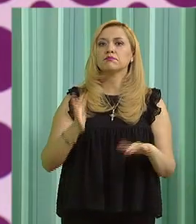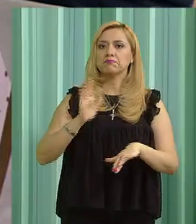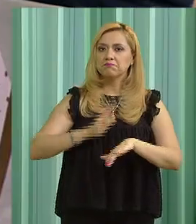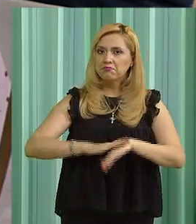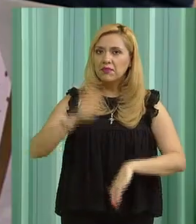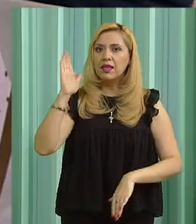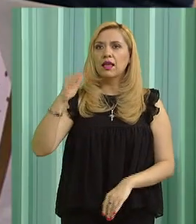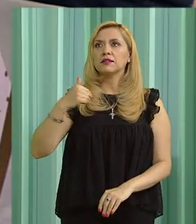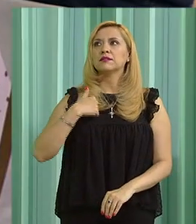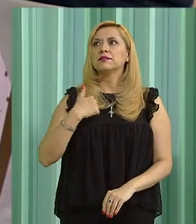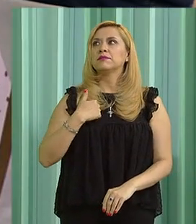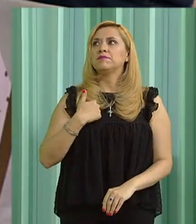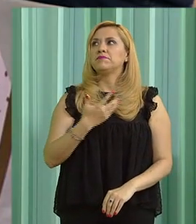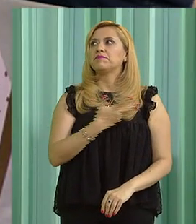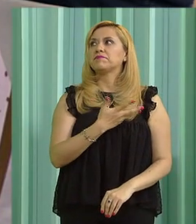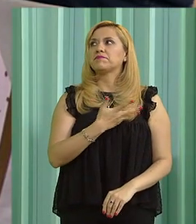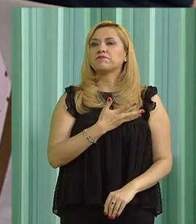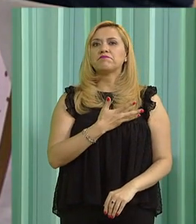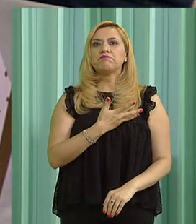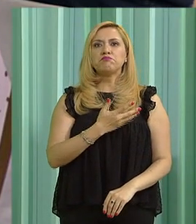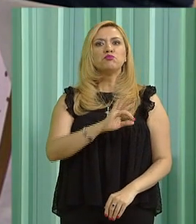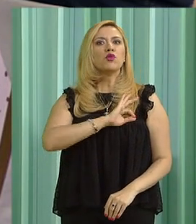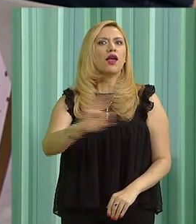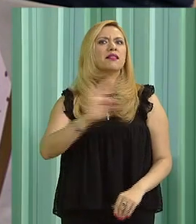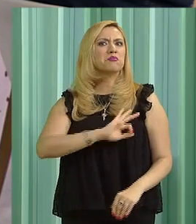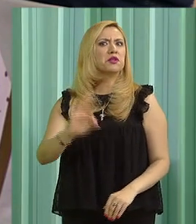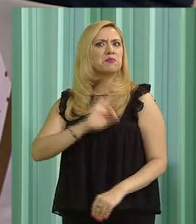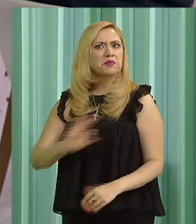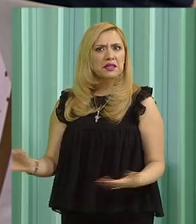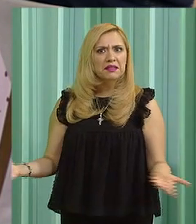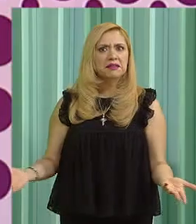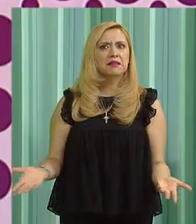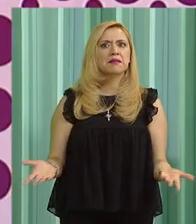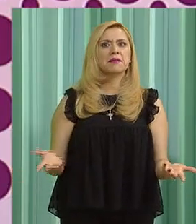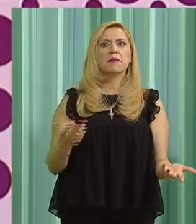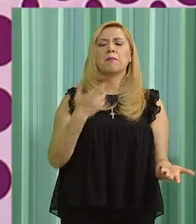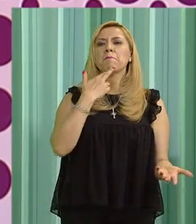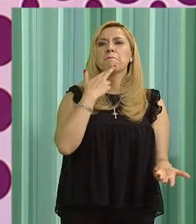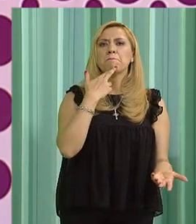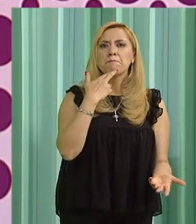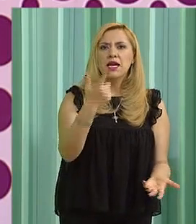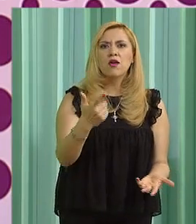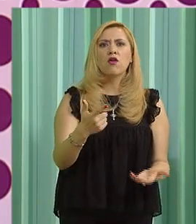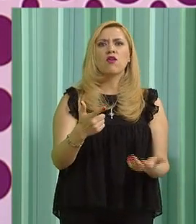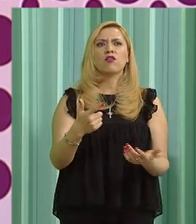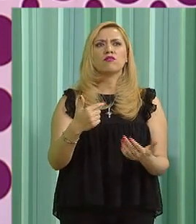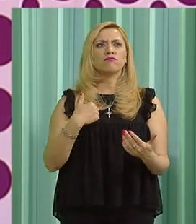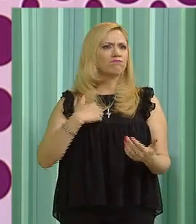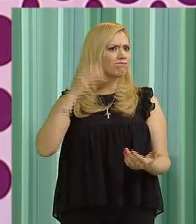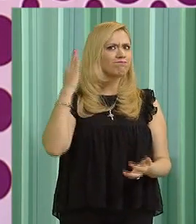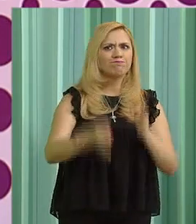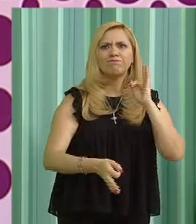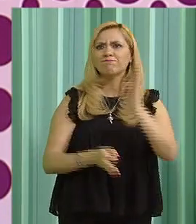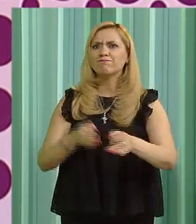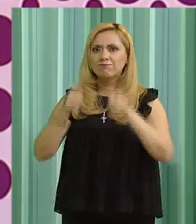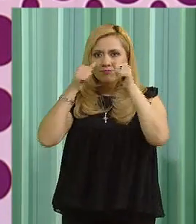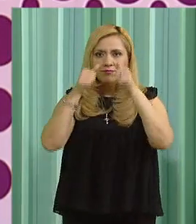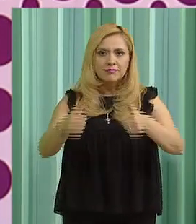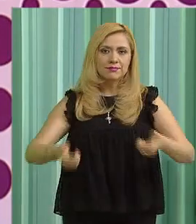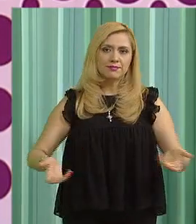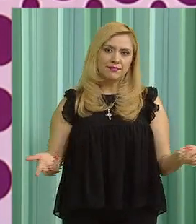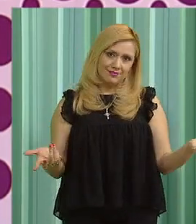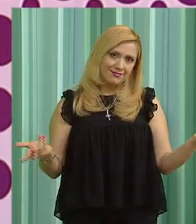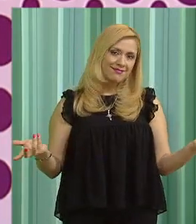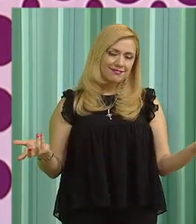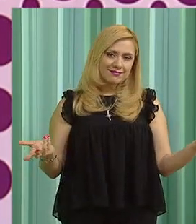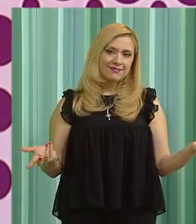más, tener una mayor disponibilidad, mejor disposición, perdón, para las personas, ¿no?